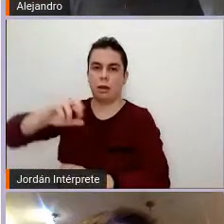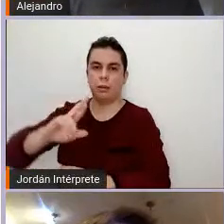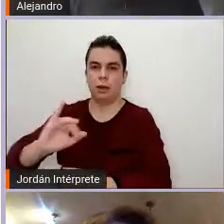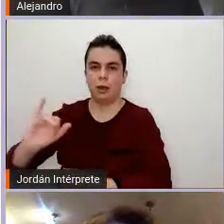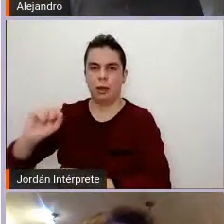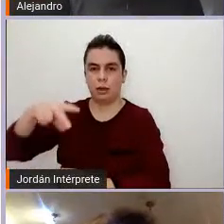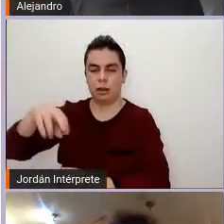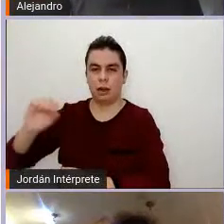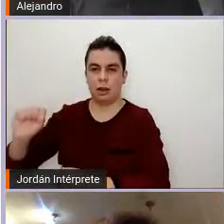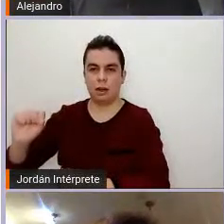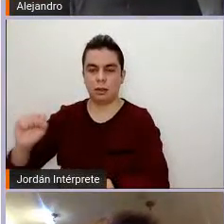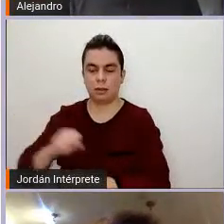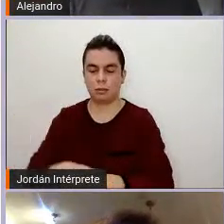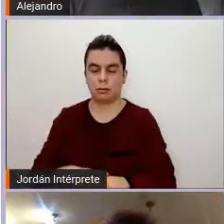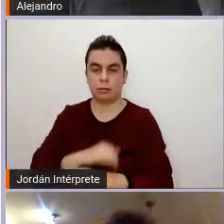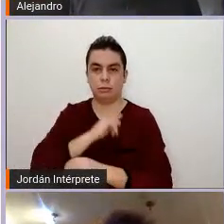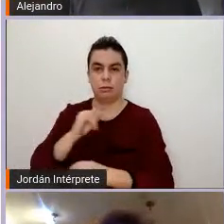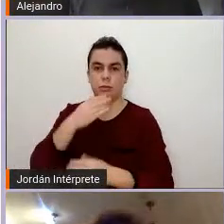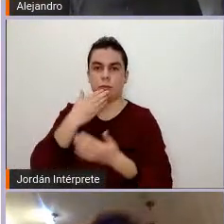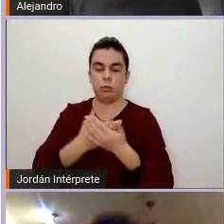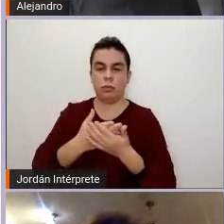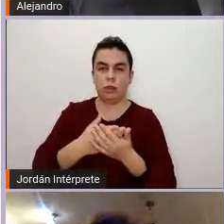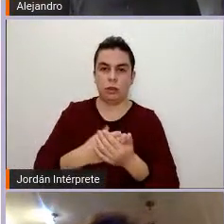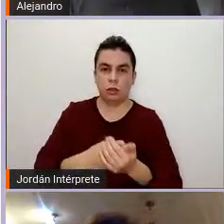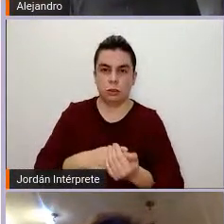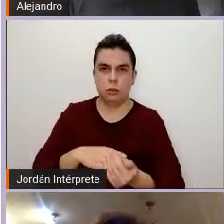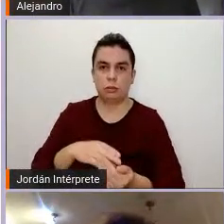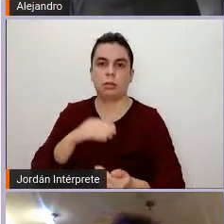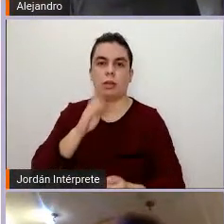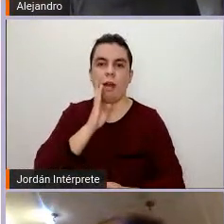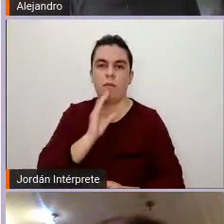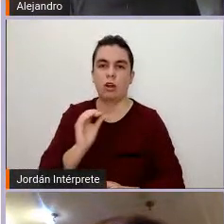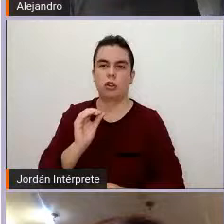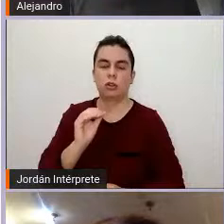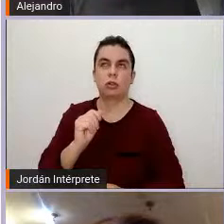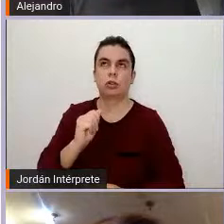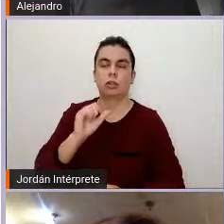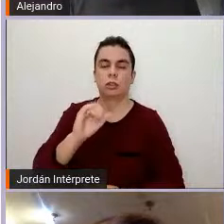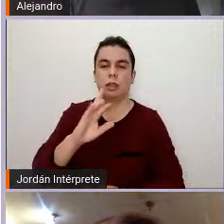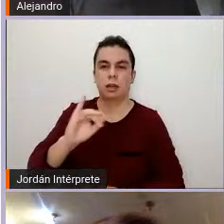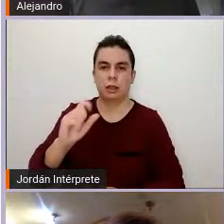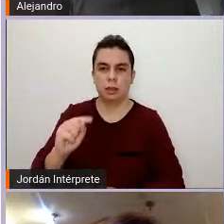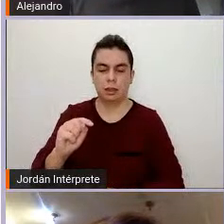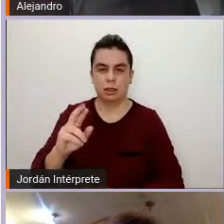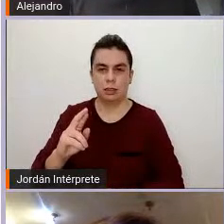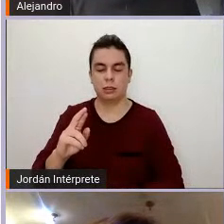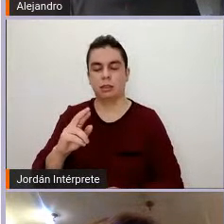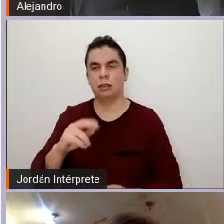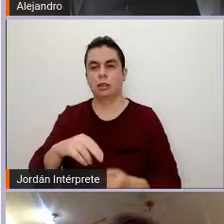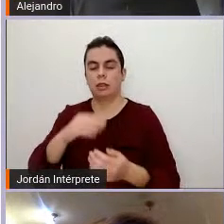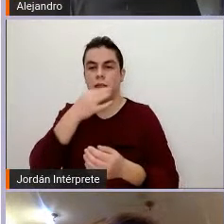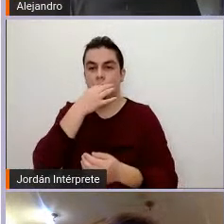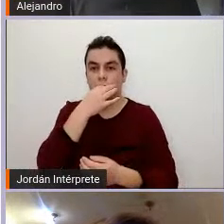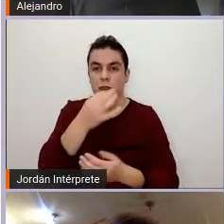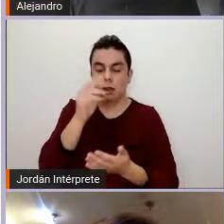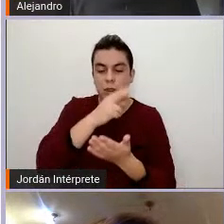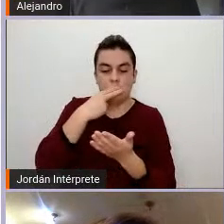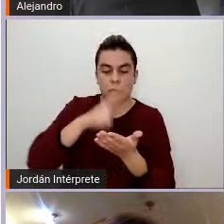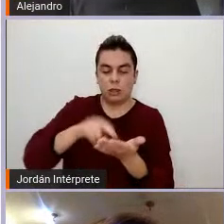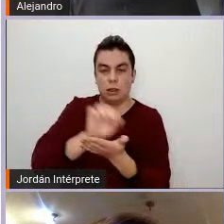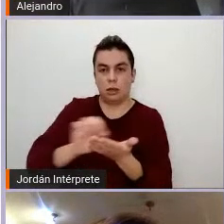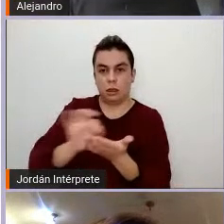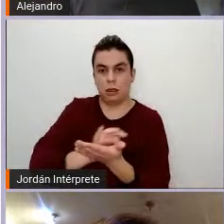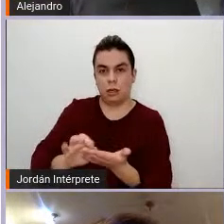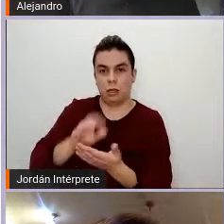En una carta escrita desde Buenos Aires, Violeta explica su idea multimedial que desplegaría en 3 conciertos en